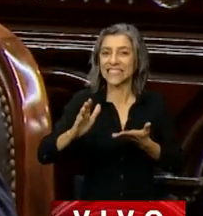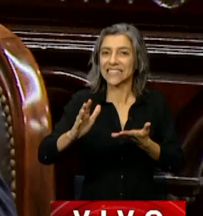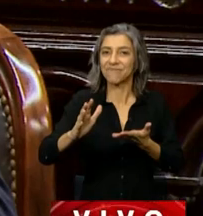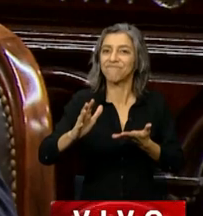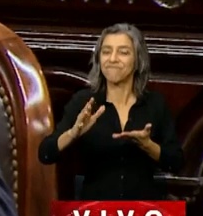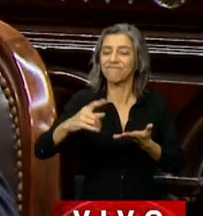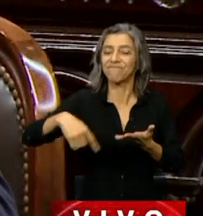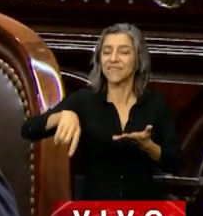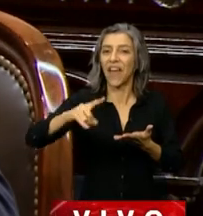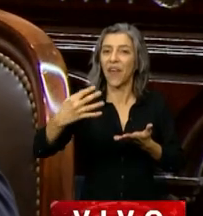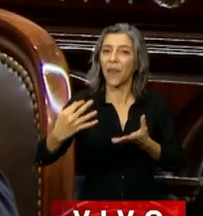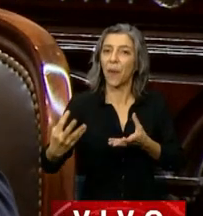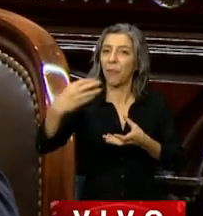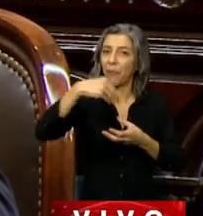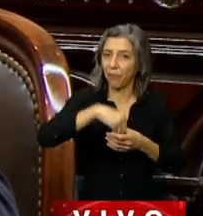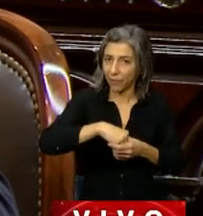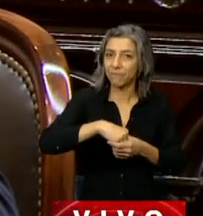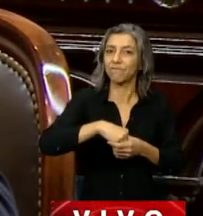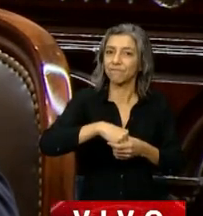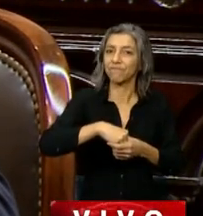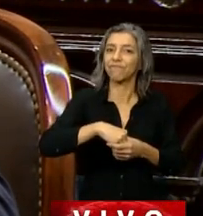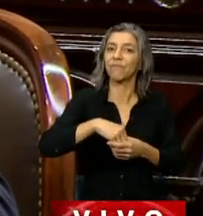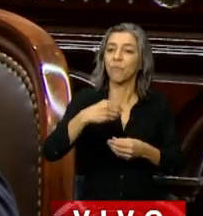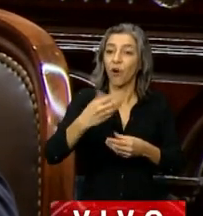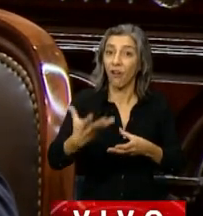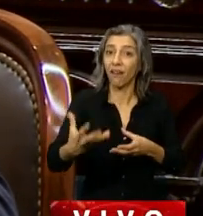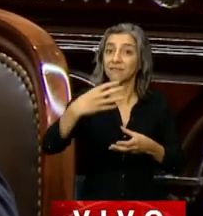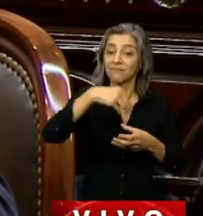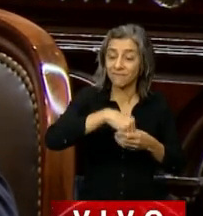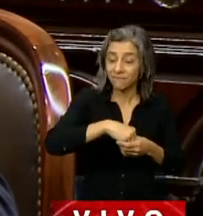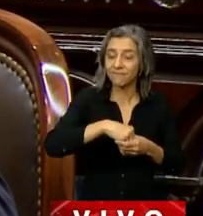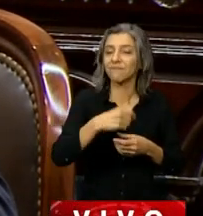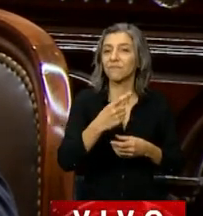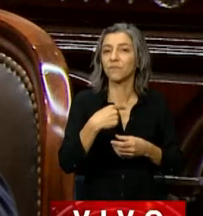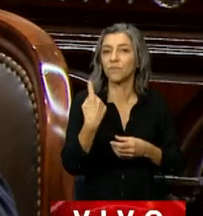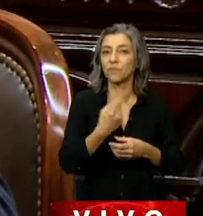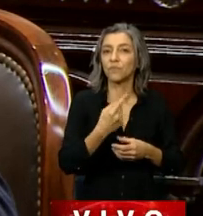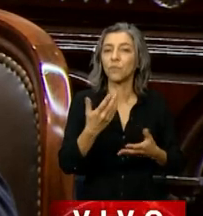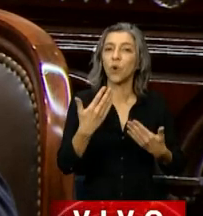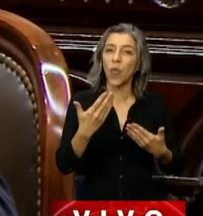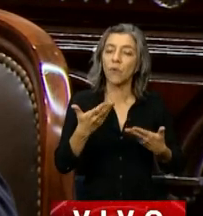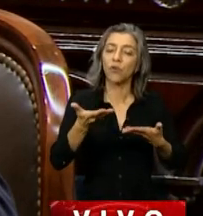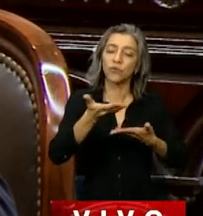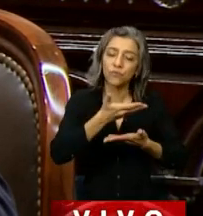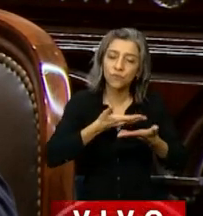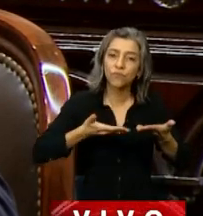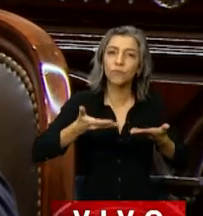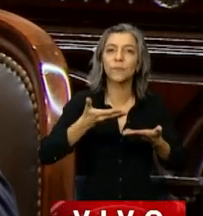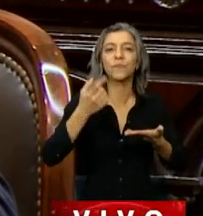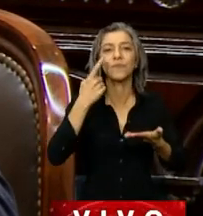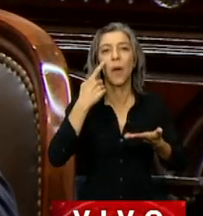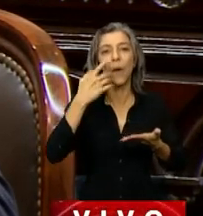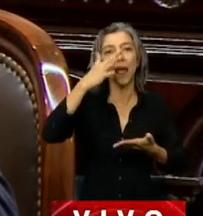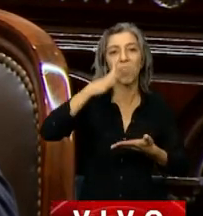zanjar las diferencias y ver la posibilidad de dictámenes por